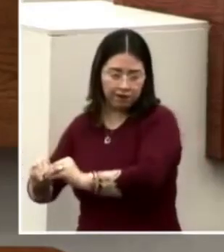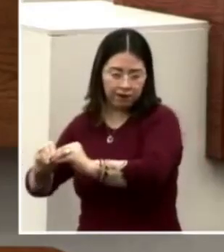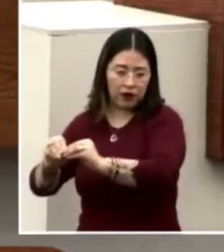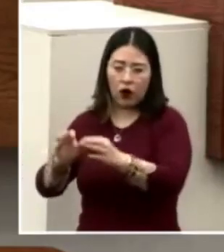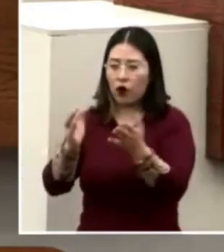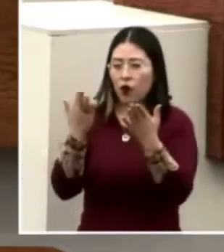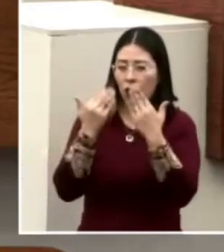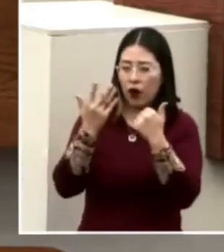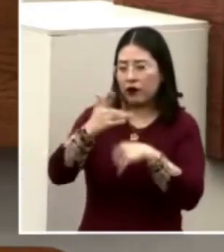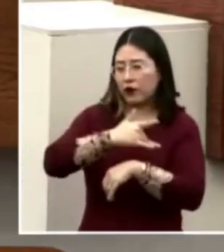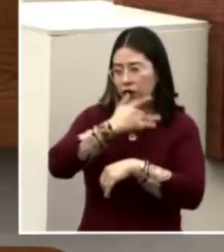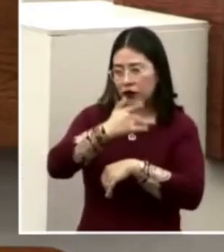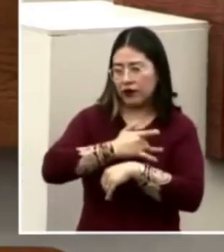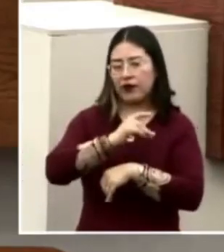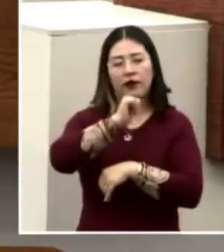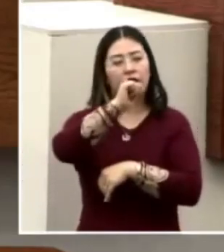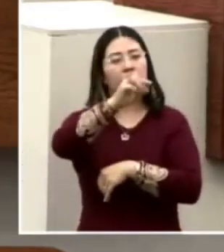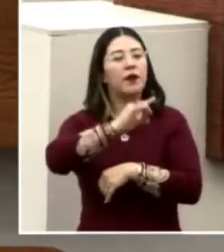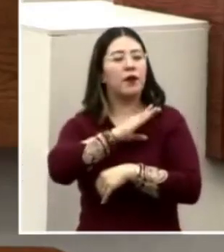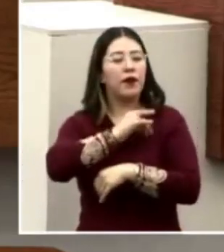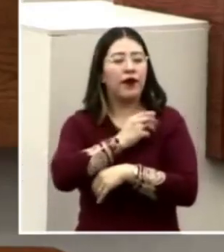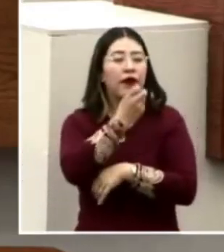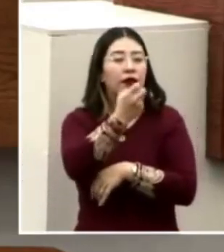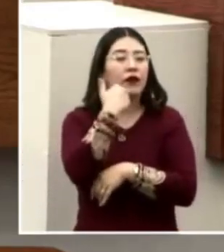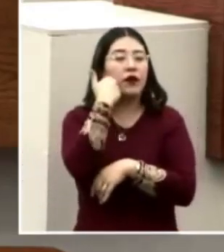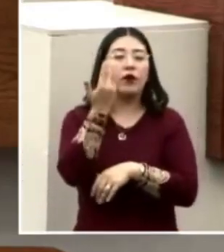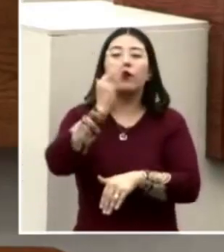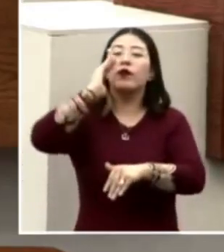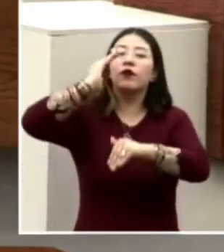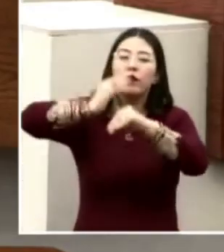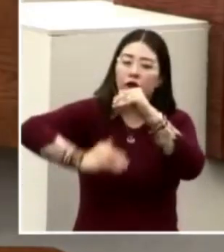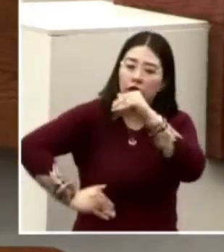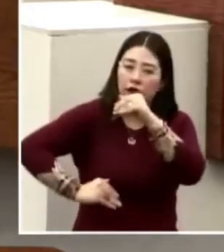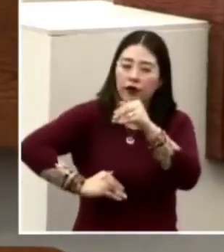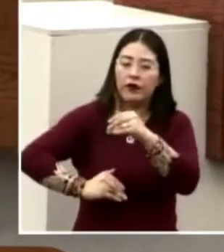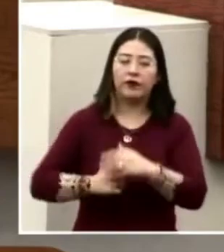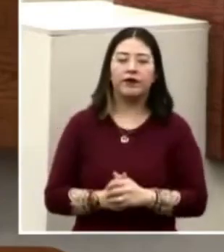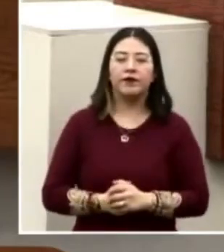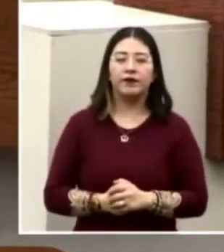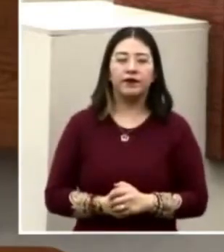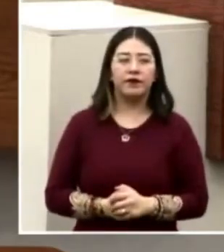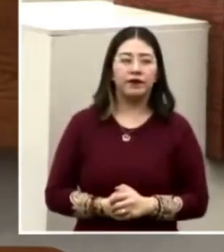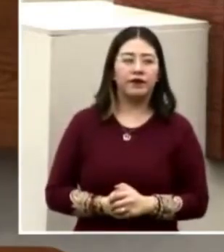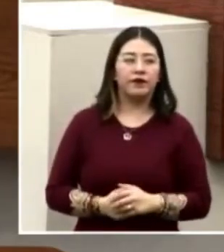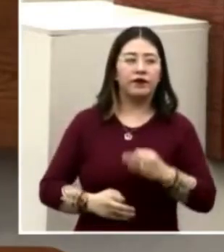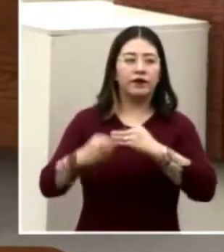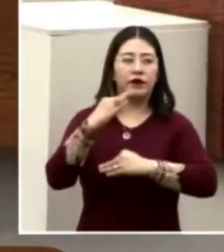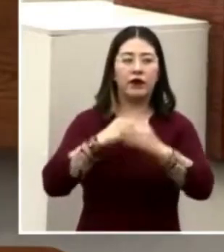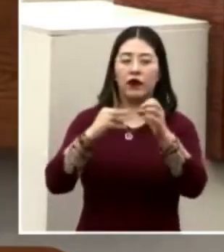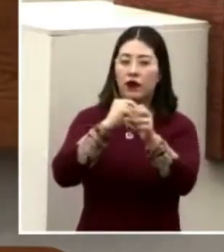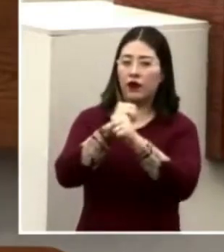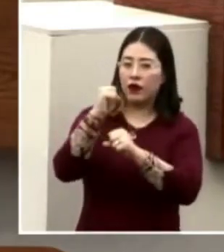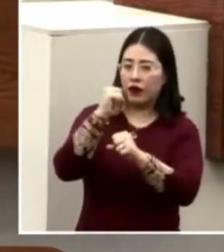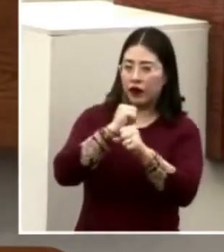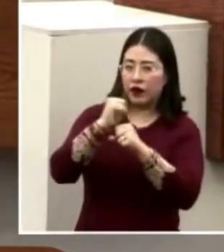ser asaltadas o ser víctimas de la violencia, que no haya pues